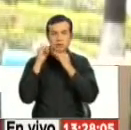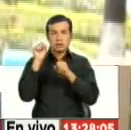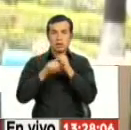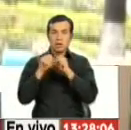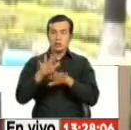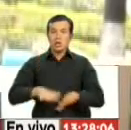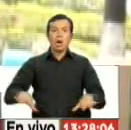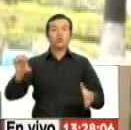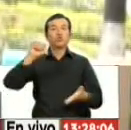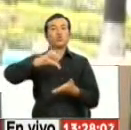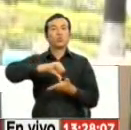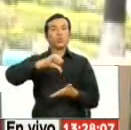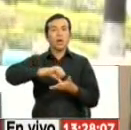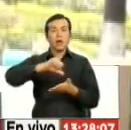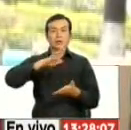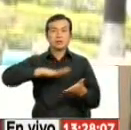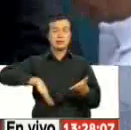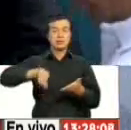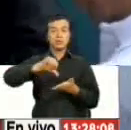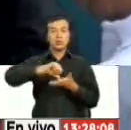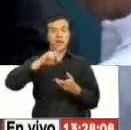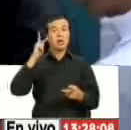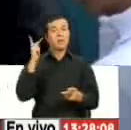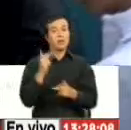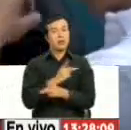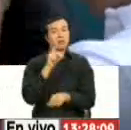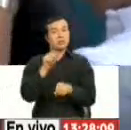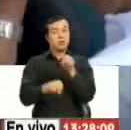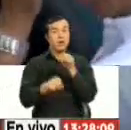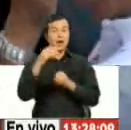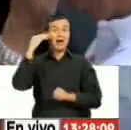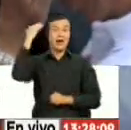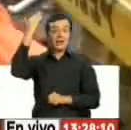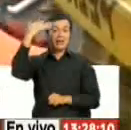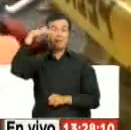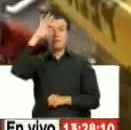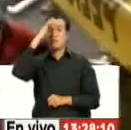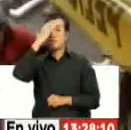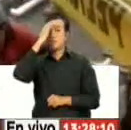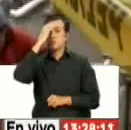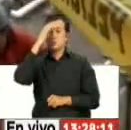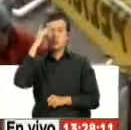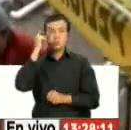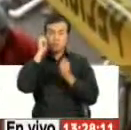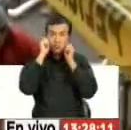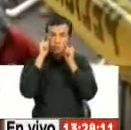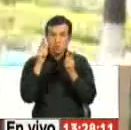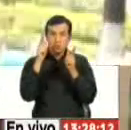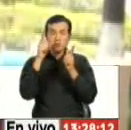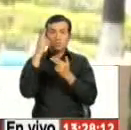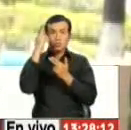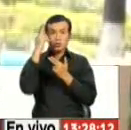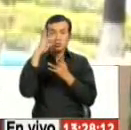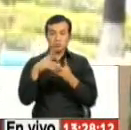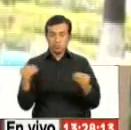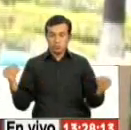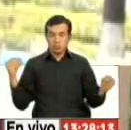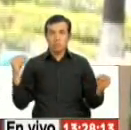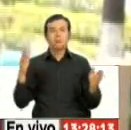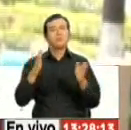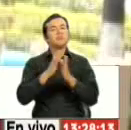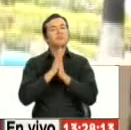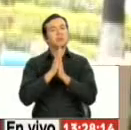frente al casco urbano de saruman al alcalde le preocupa que se retire la custodia policial y militar le exigimos